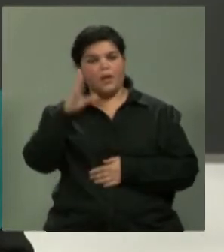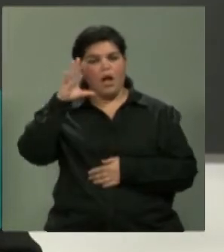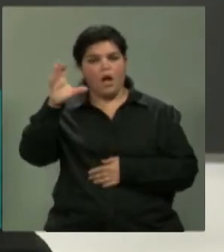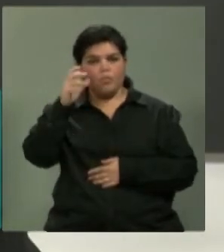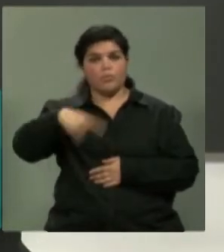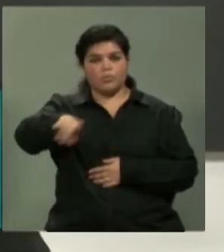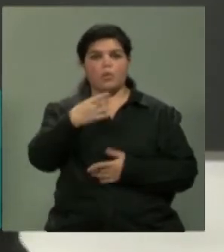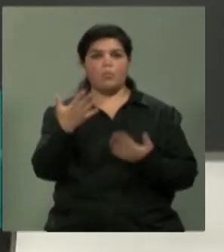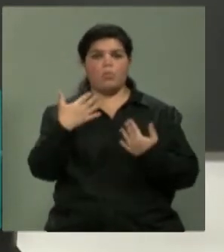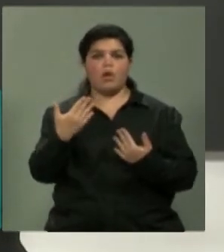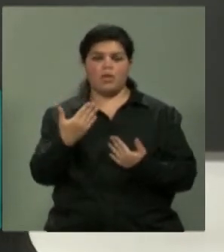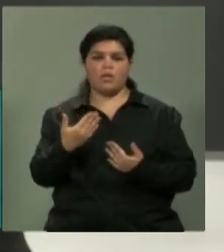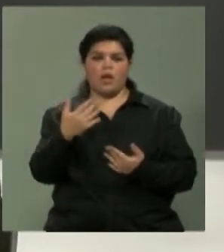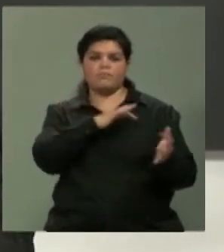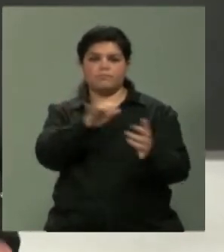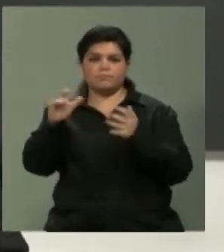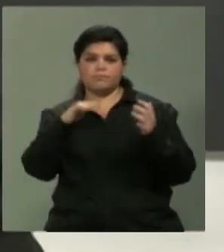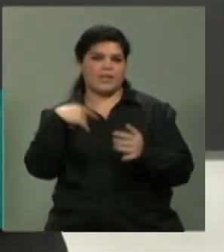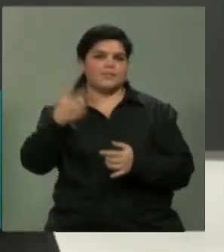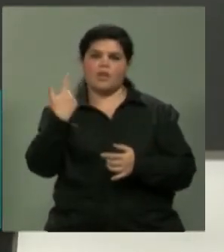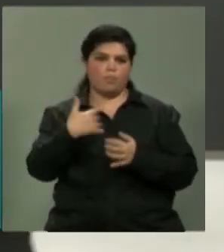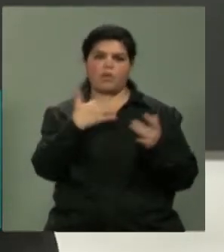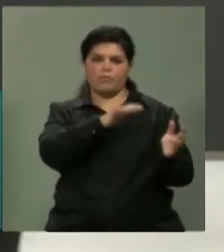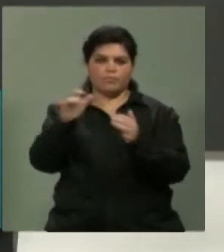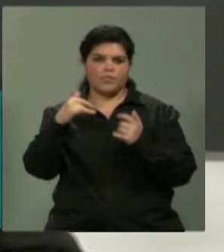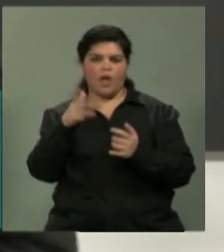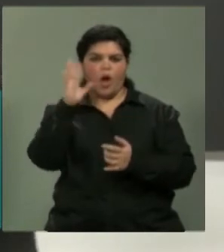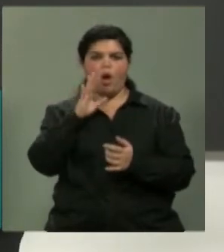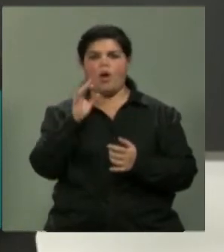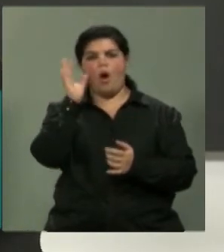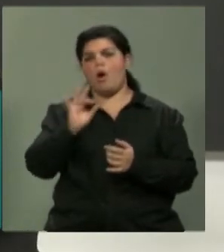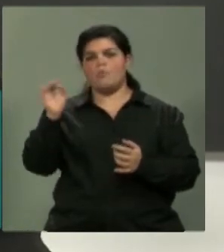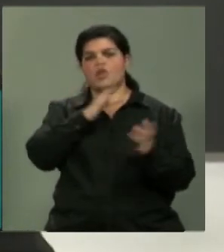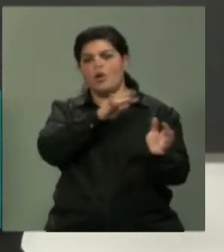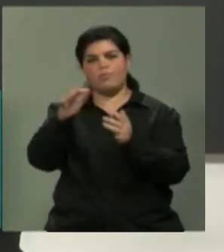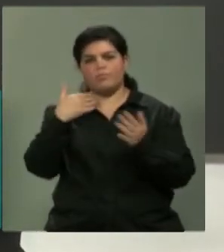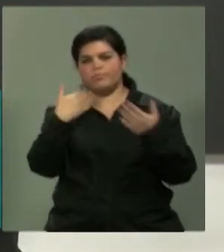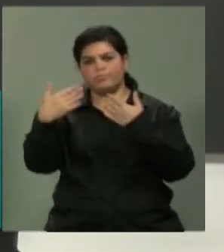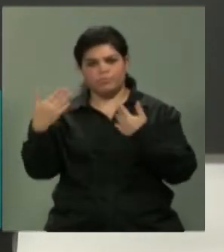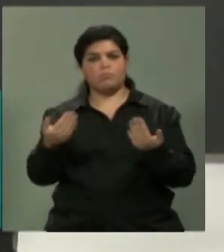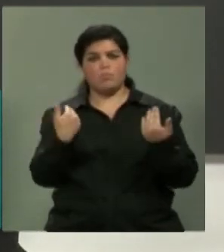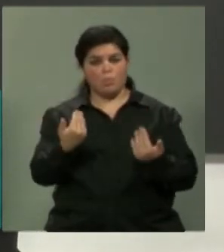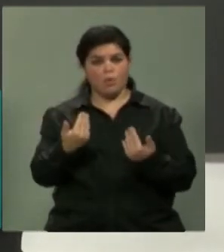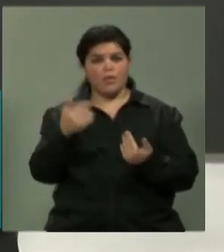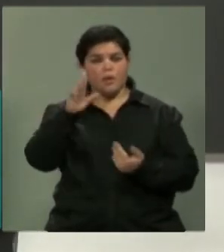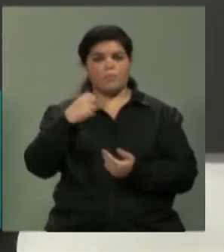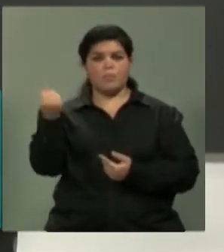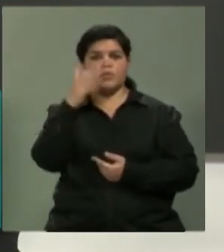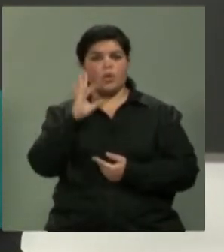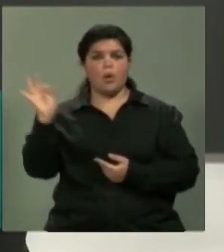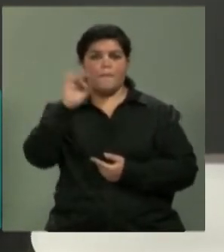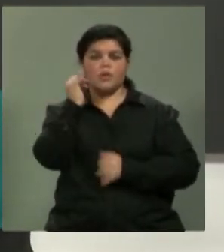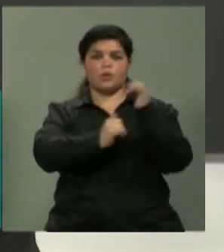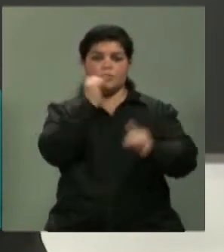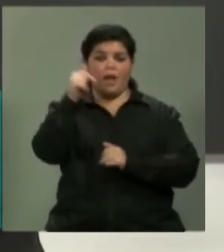pueden participar de esta discusión. Siempre se puede participar de cualquier debate, de cualquier charla. Y lo bueno es poder dar la opinión. Y ustedes pueden